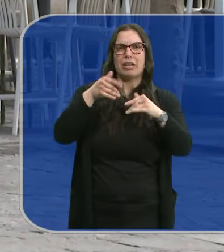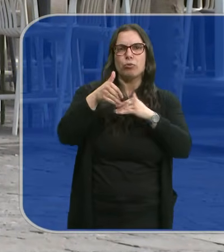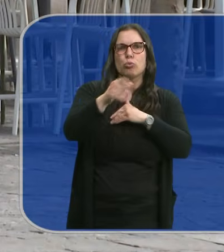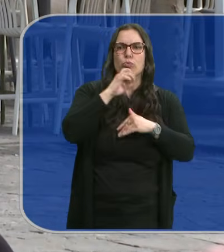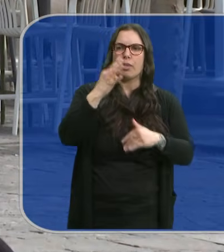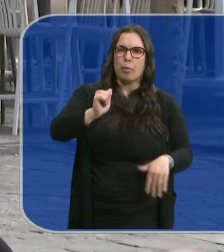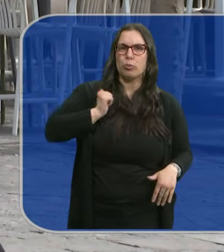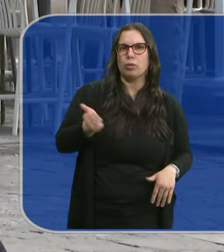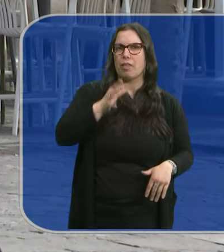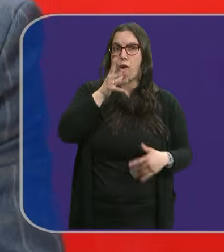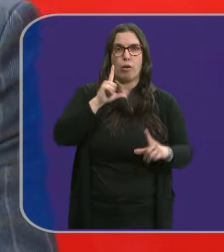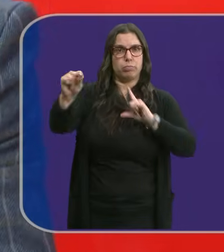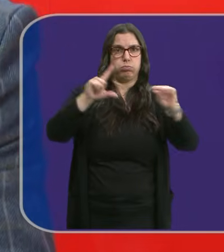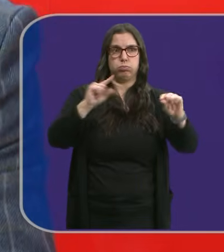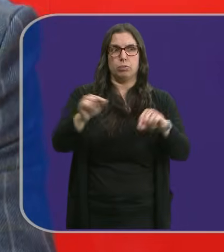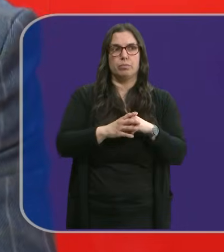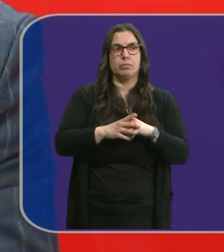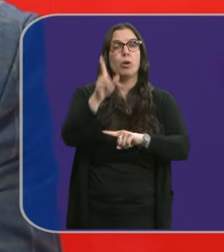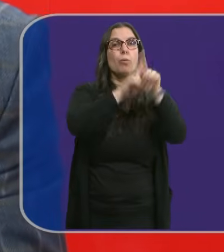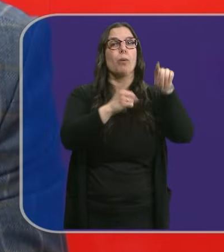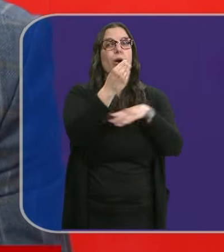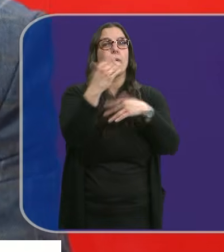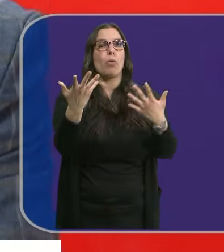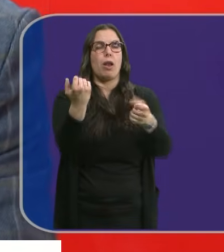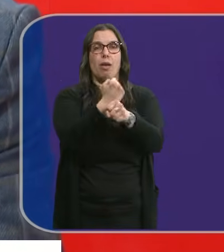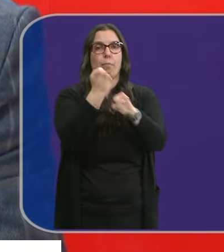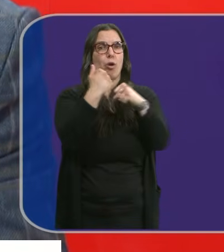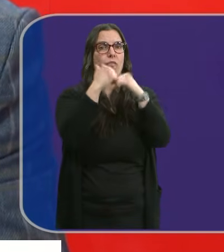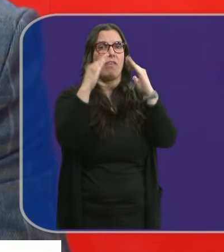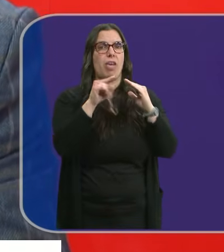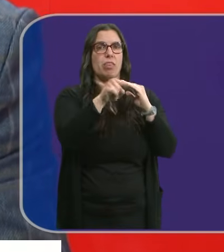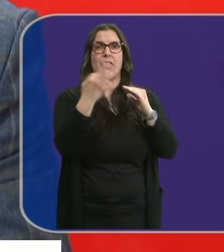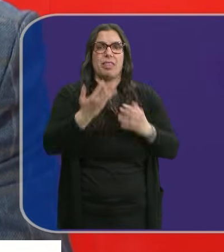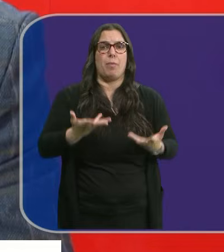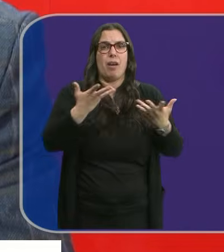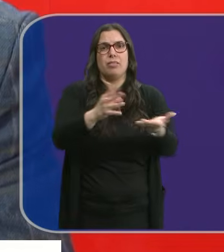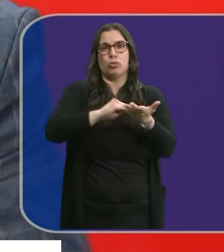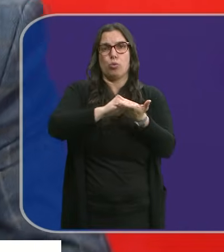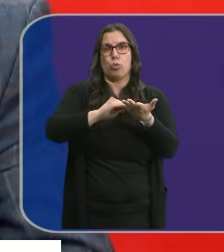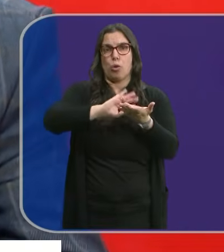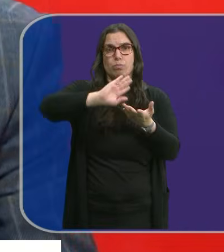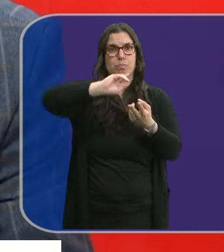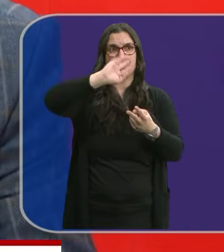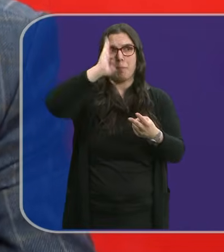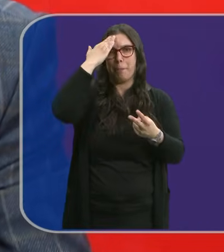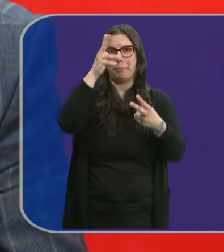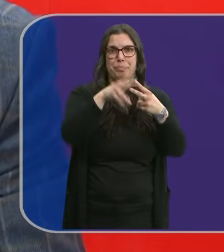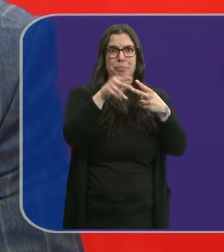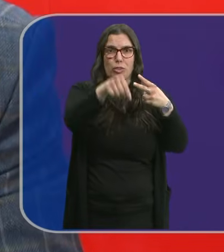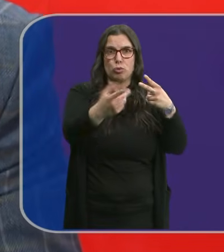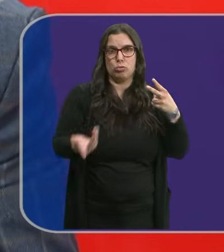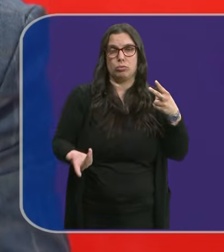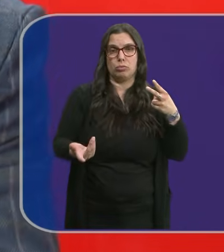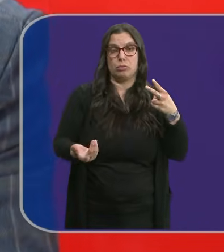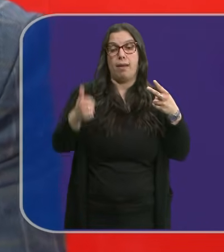ser de oportunidades y que ahora mismo es de huida. ¿Cuáles son los problemas que tienen los jóvenes? Empleo y vivienda. Bueno, pues habrá que dar solución fundamentalmente a esos dos grandes